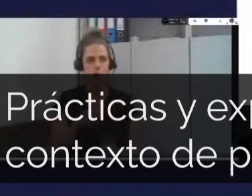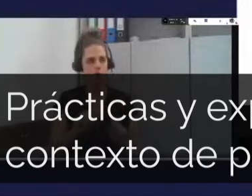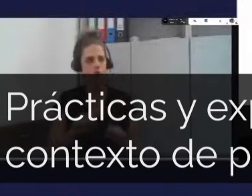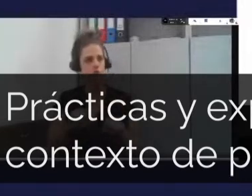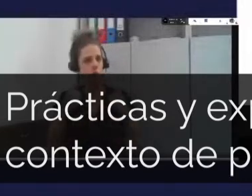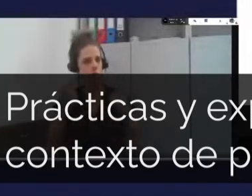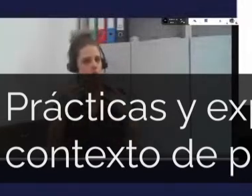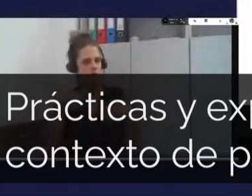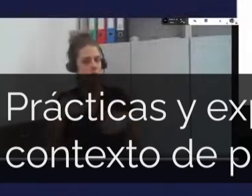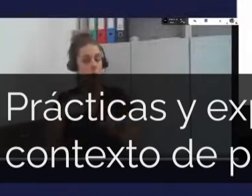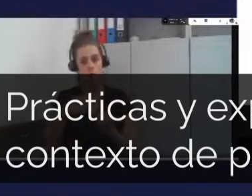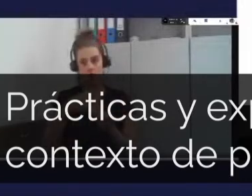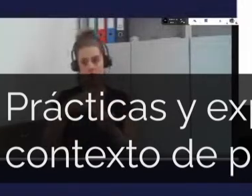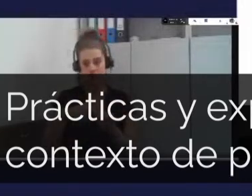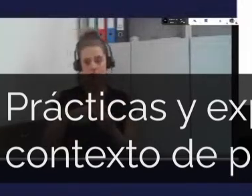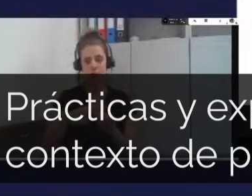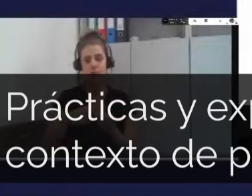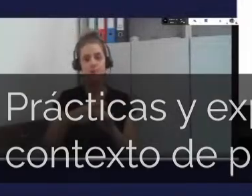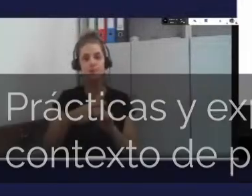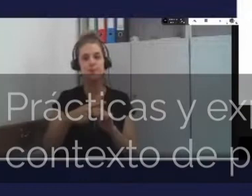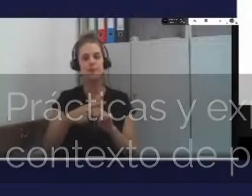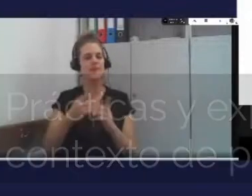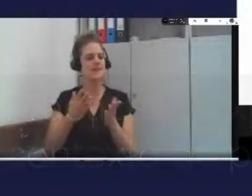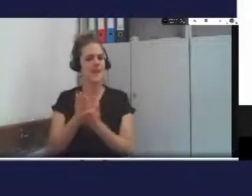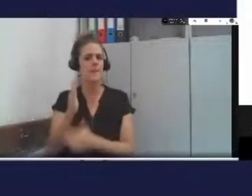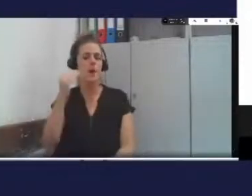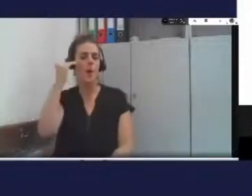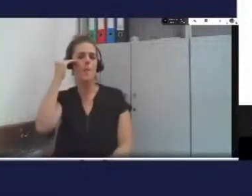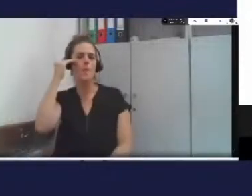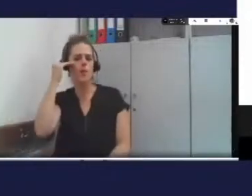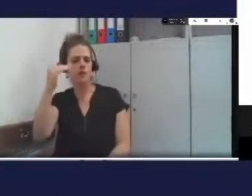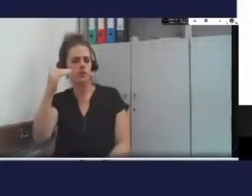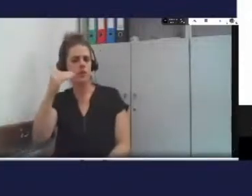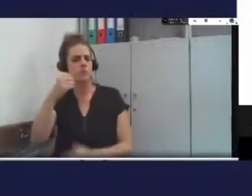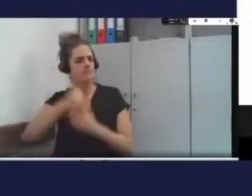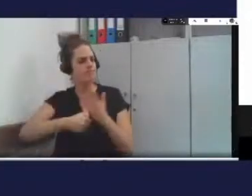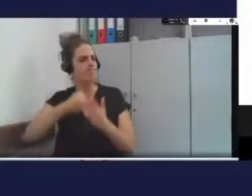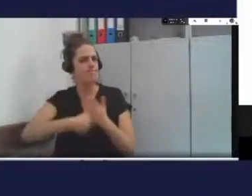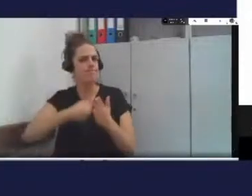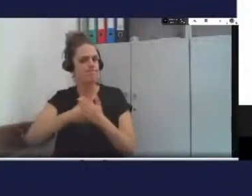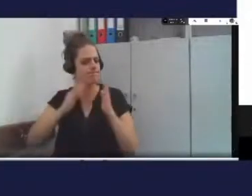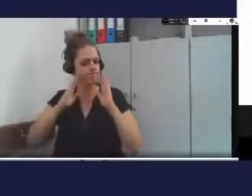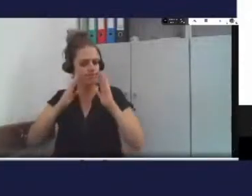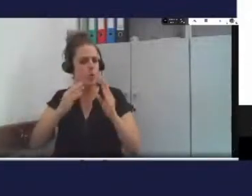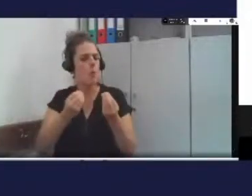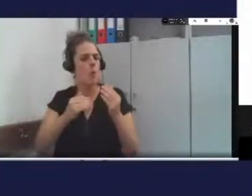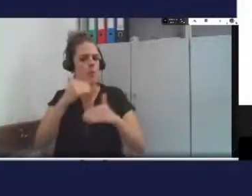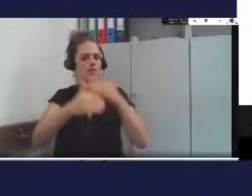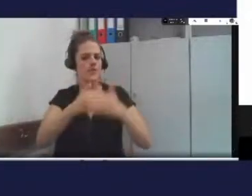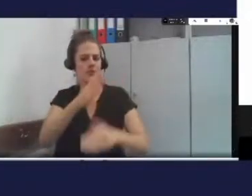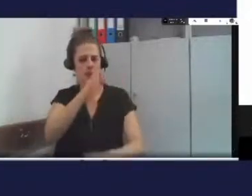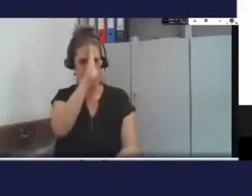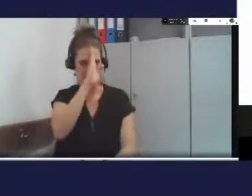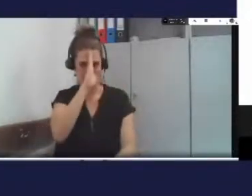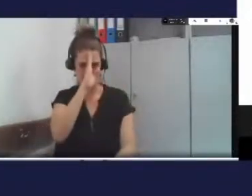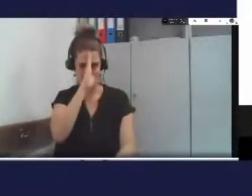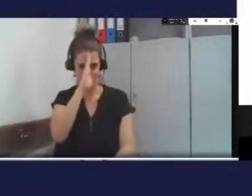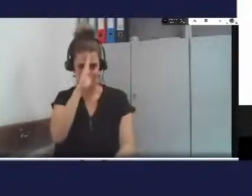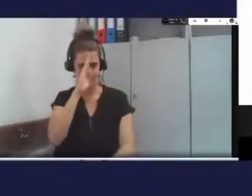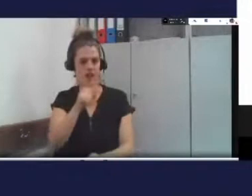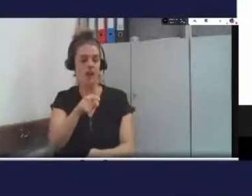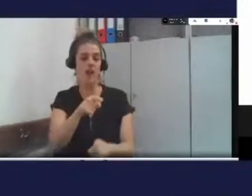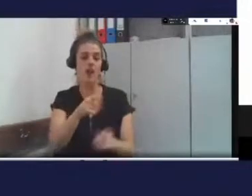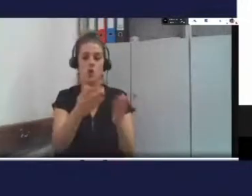positivamente, que es la insistencia de la mirada del docente sobre los procesos de aprendizaje, ¿no? Y que para que el proceso de aprendizaje se